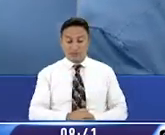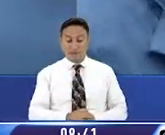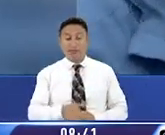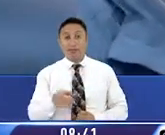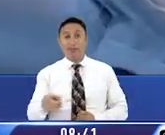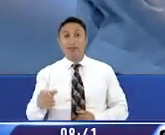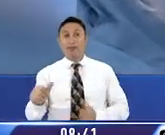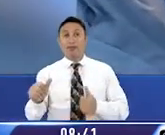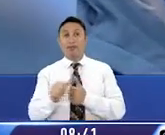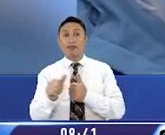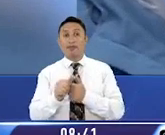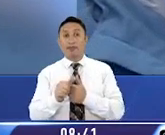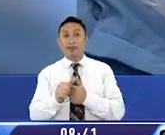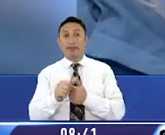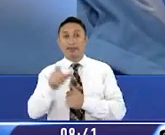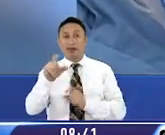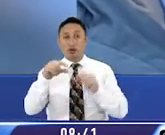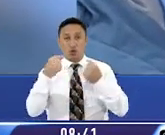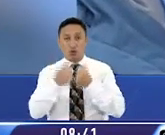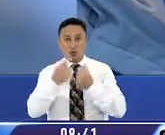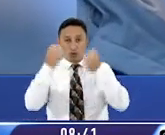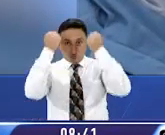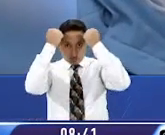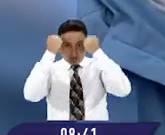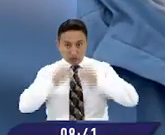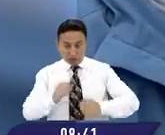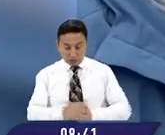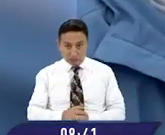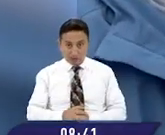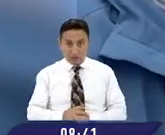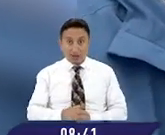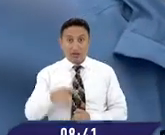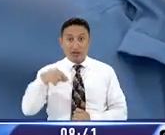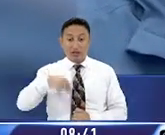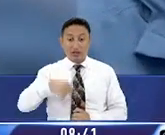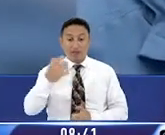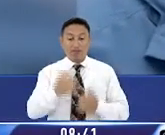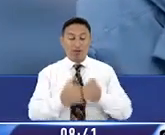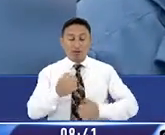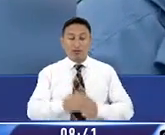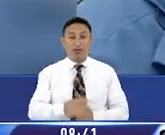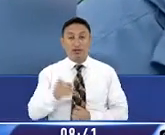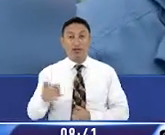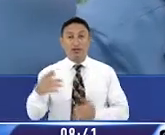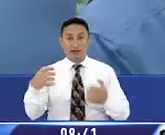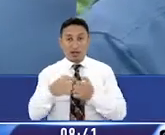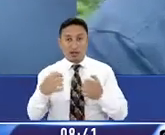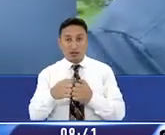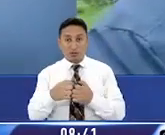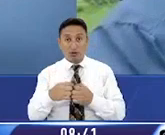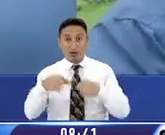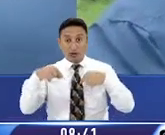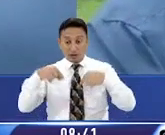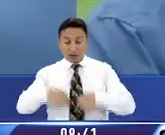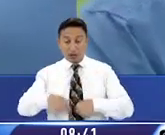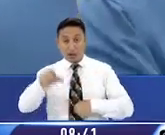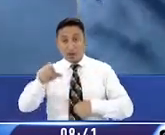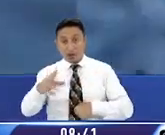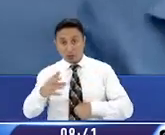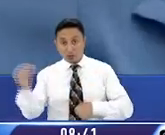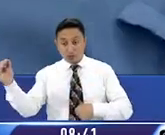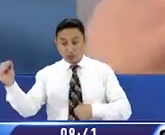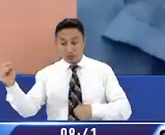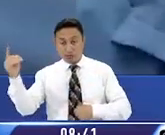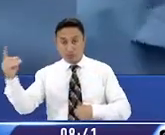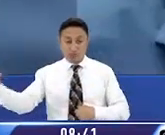hacía perversidades y media. Y eso también ha atrasado que... Y esa máquina, justamente, el día que supo el operador se fue, viene el consejo y se